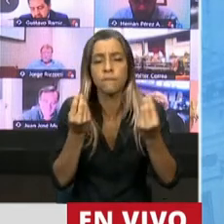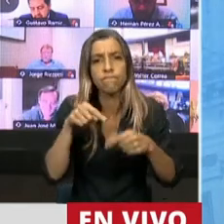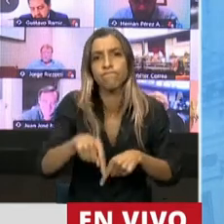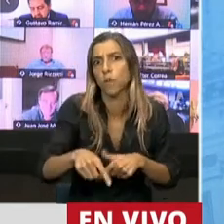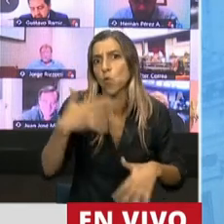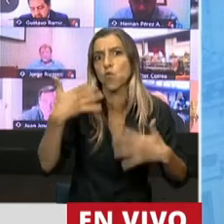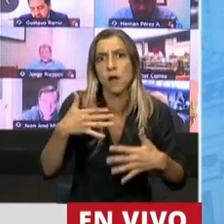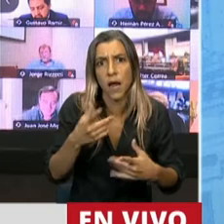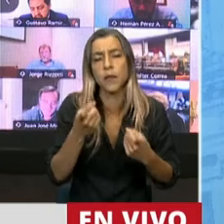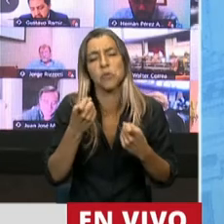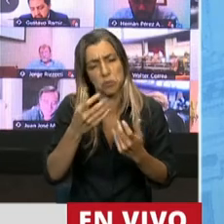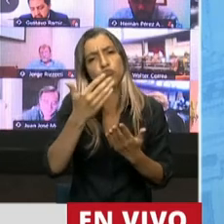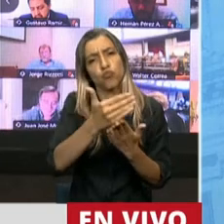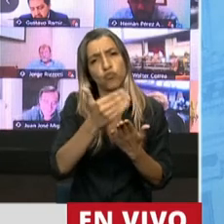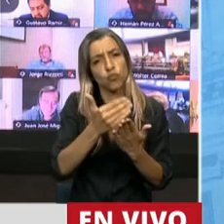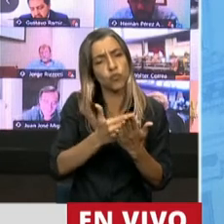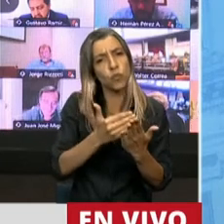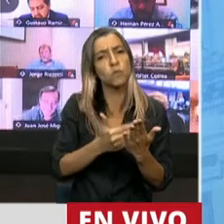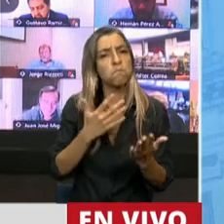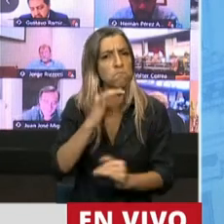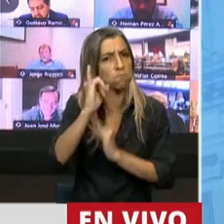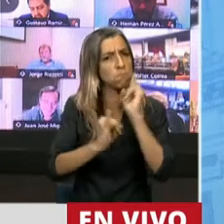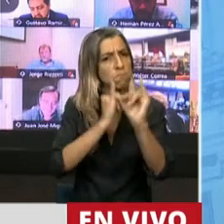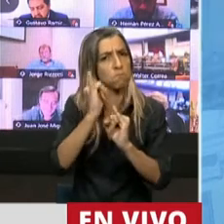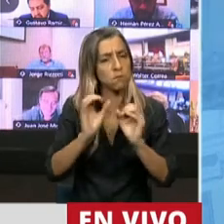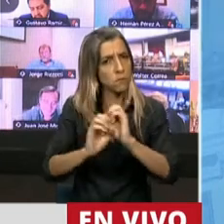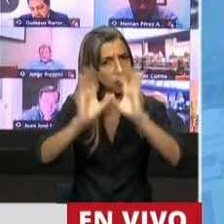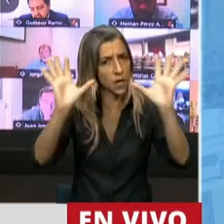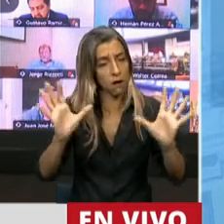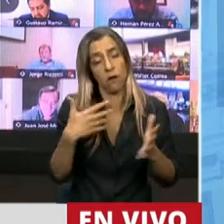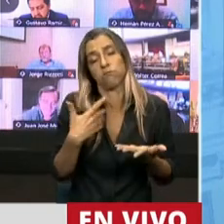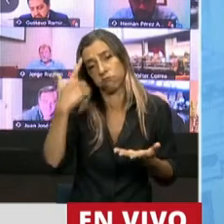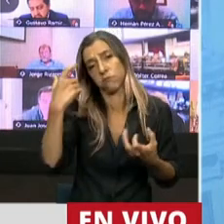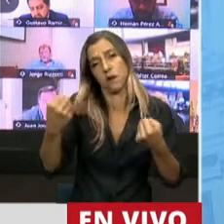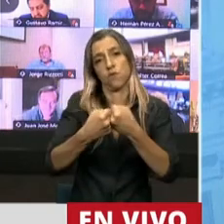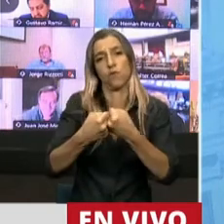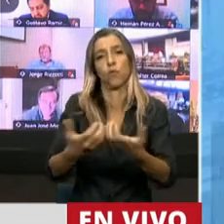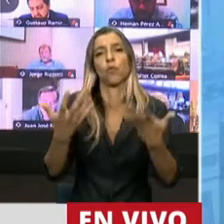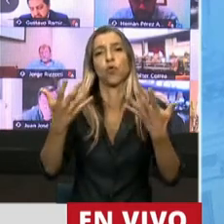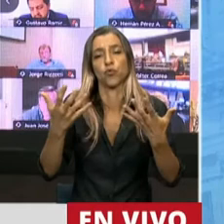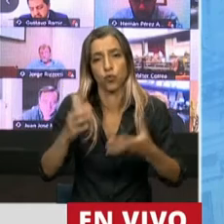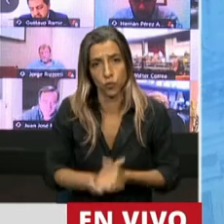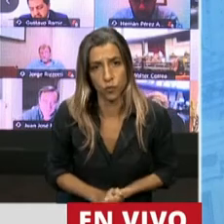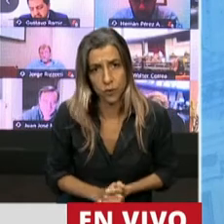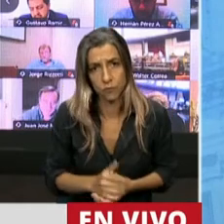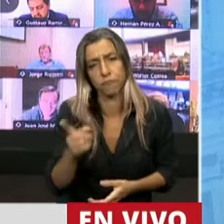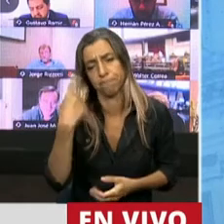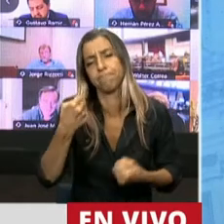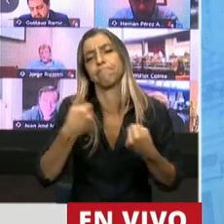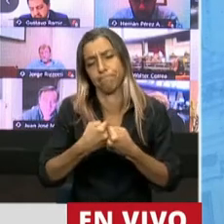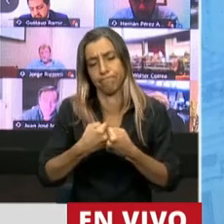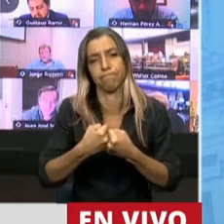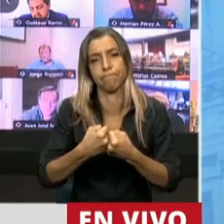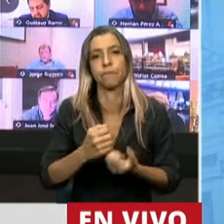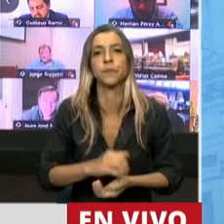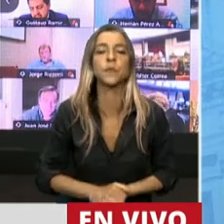gestión. Todo eso es obviamente compartible y suscribible. Pero lo